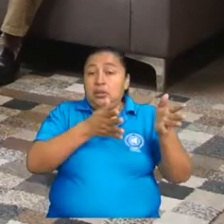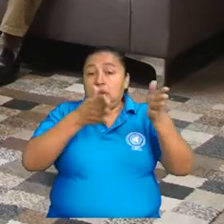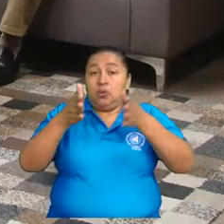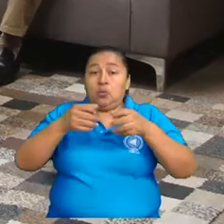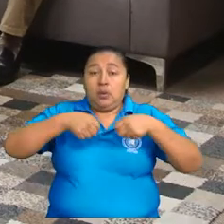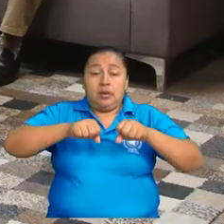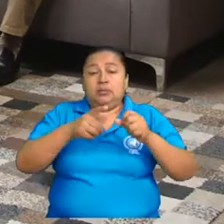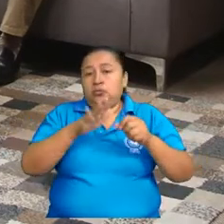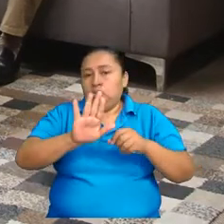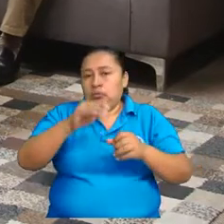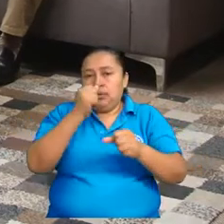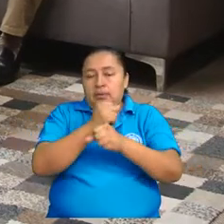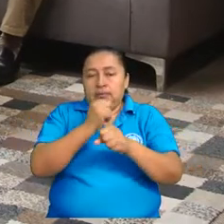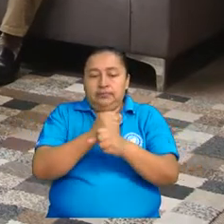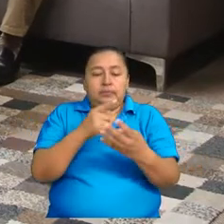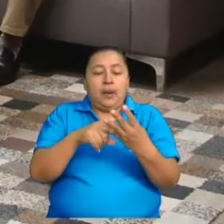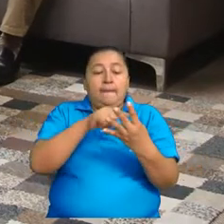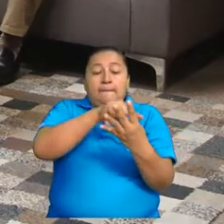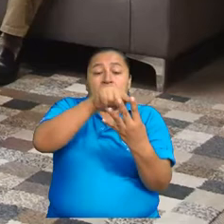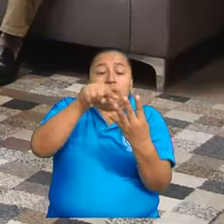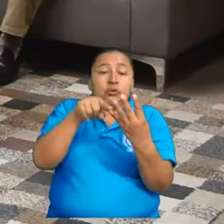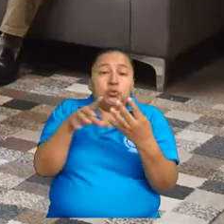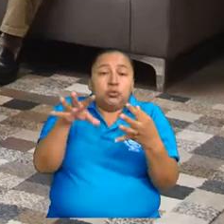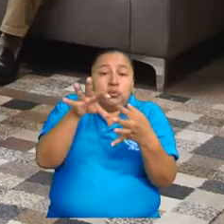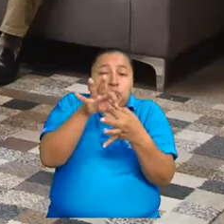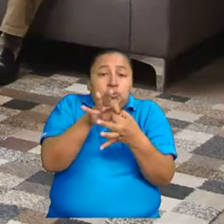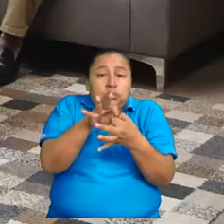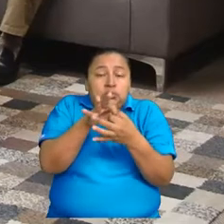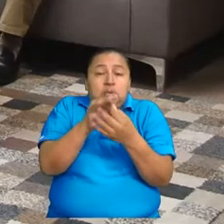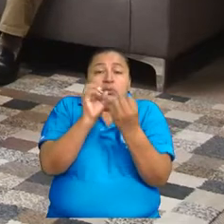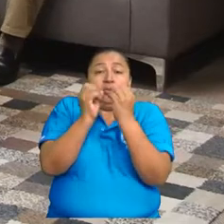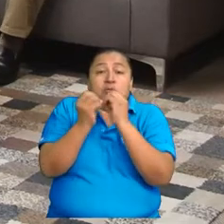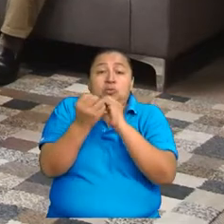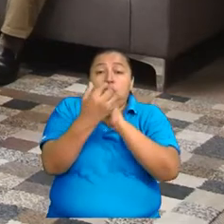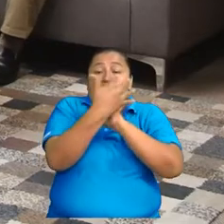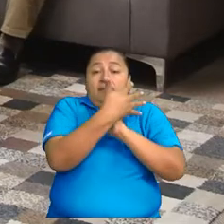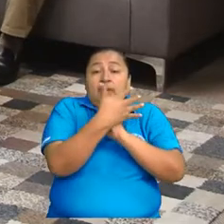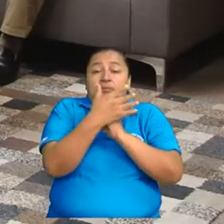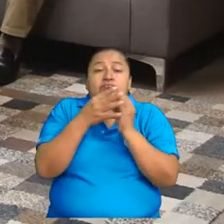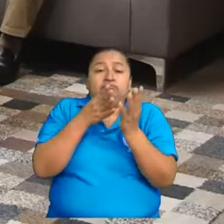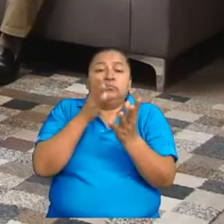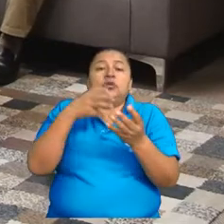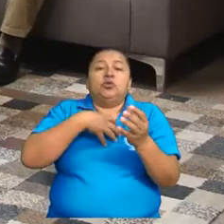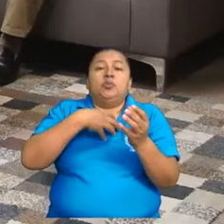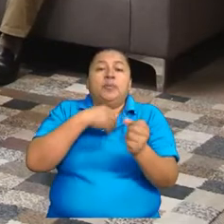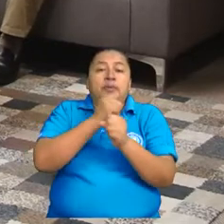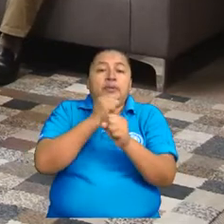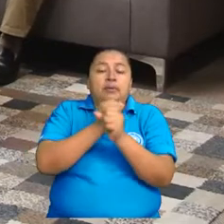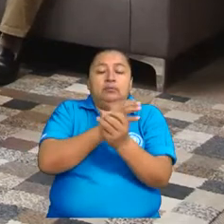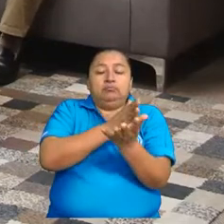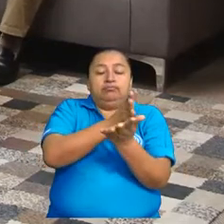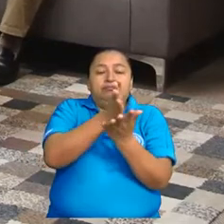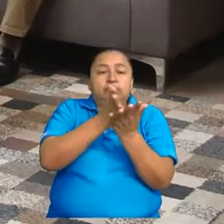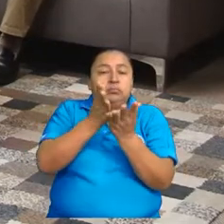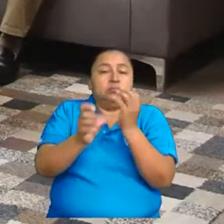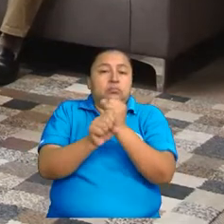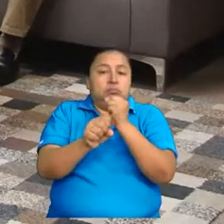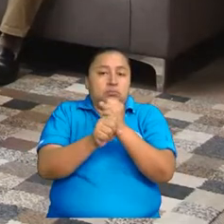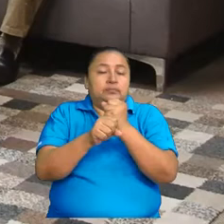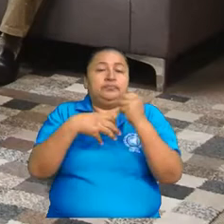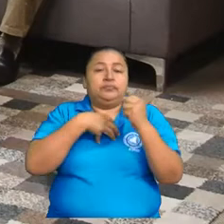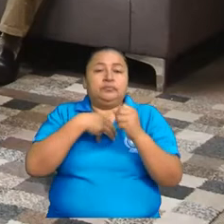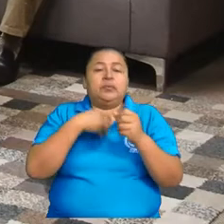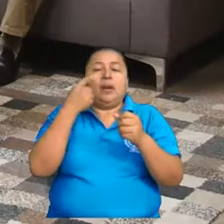le corresponde. Pero todos en función del COVID nos alineamos en su área que tienen, nos alineamos en función de